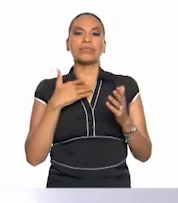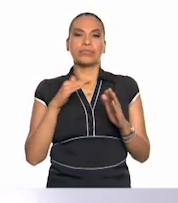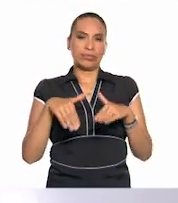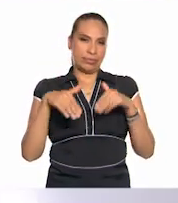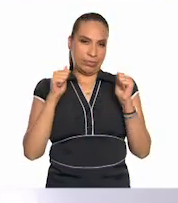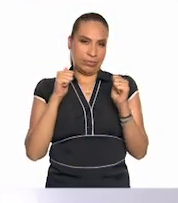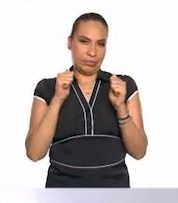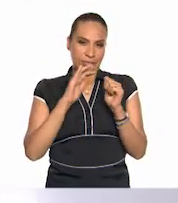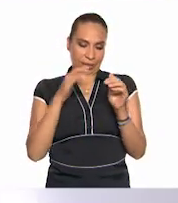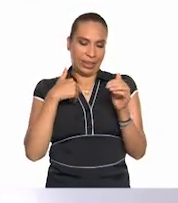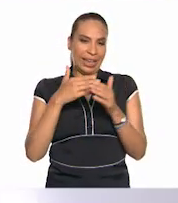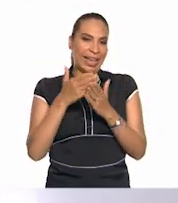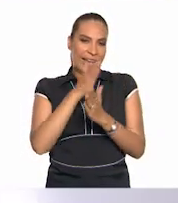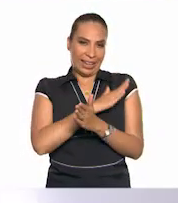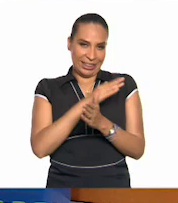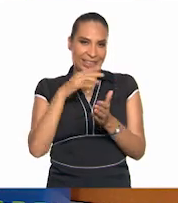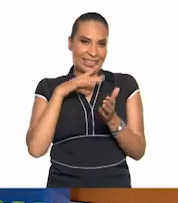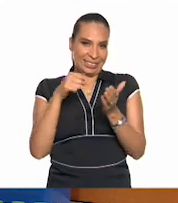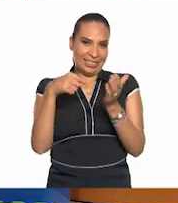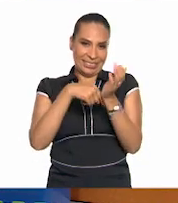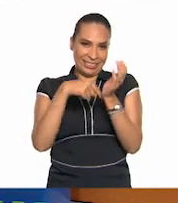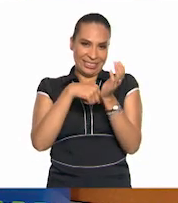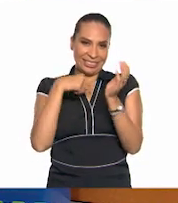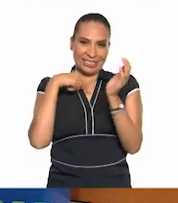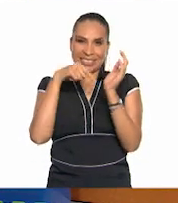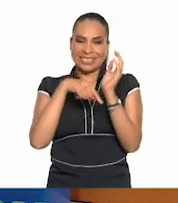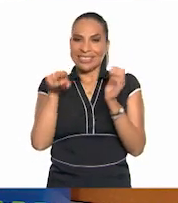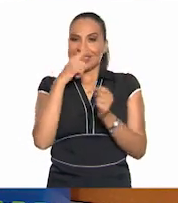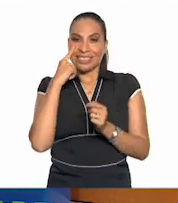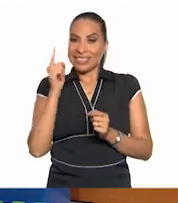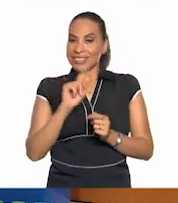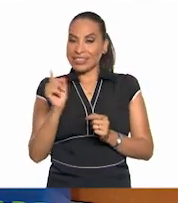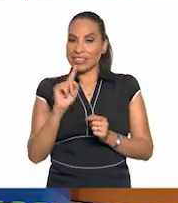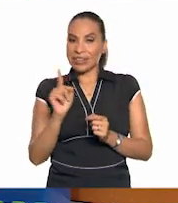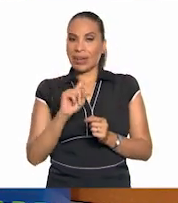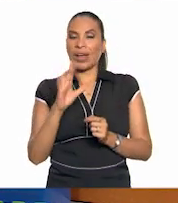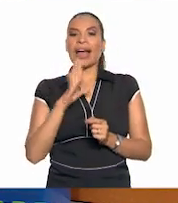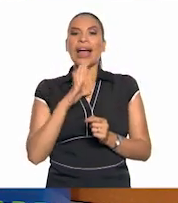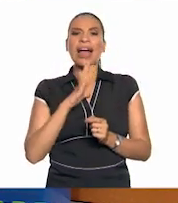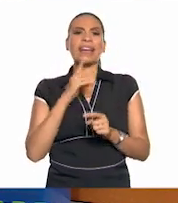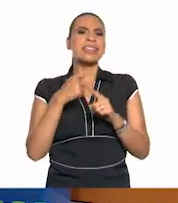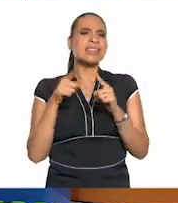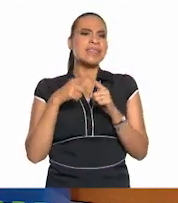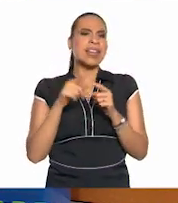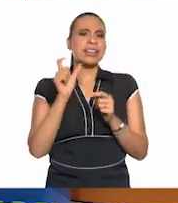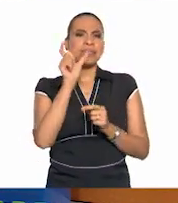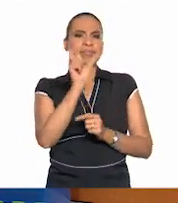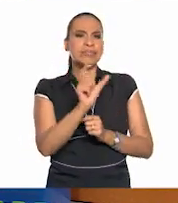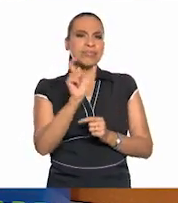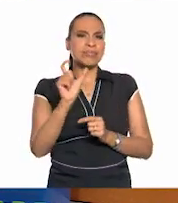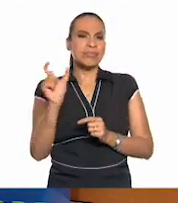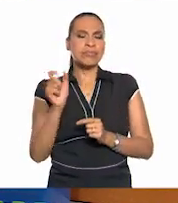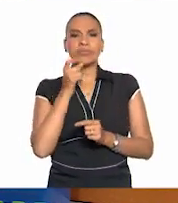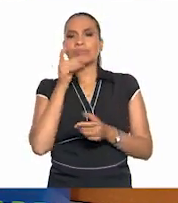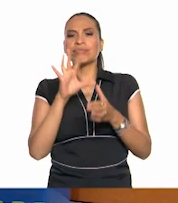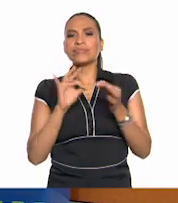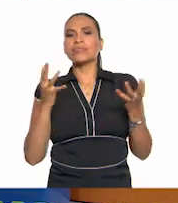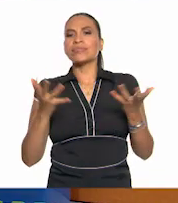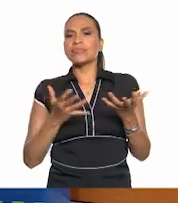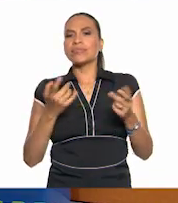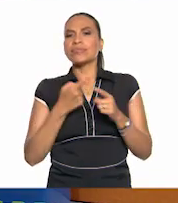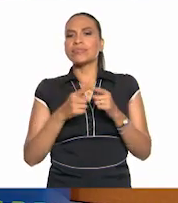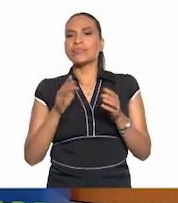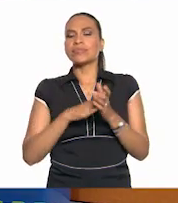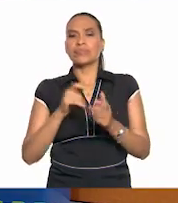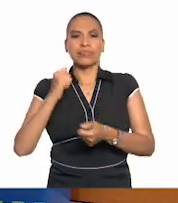escondí más bien, me adelanté. Muy yo bien. Ya escondí para que no me vieras unas tarjetitas. Muy bien. Que hablan acerca de la elaboración de